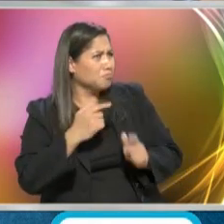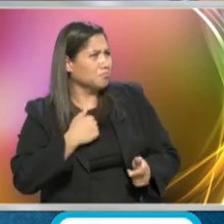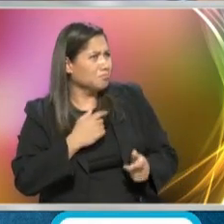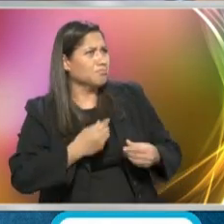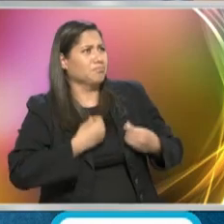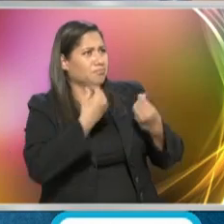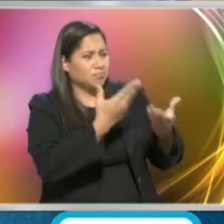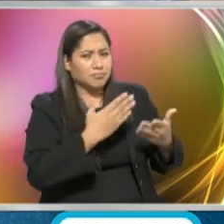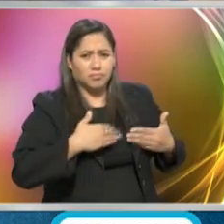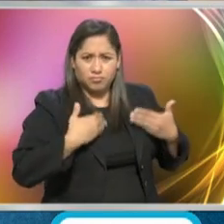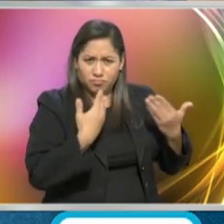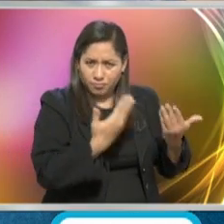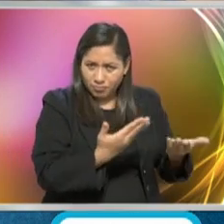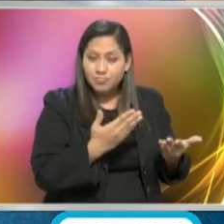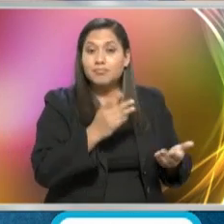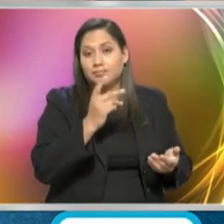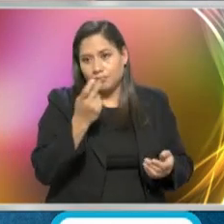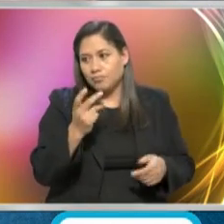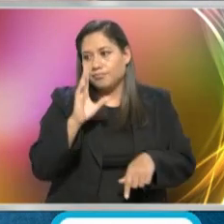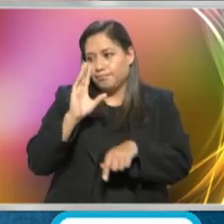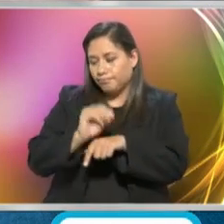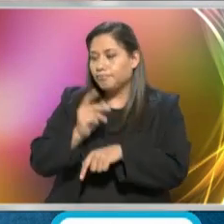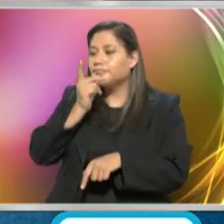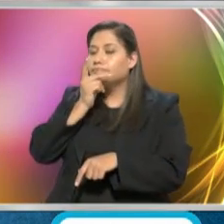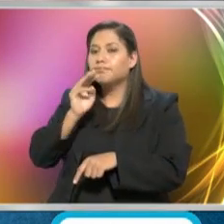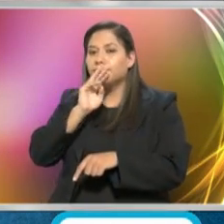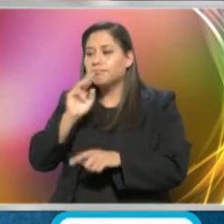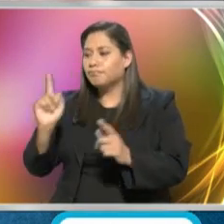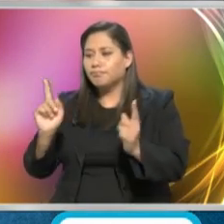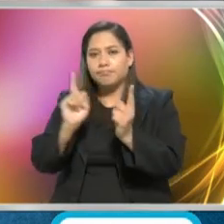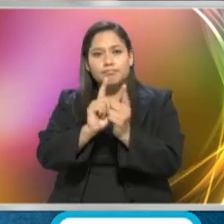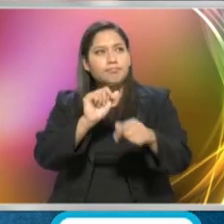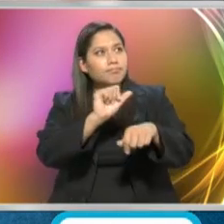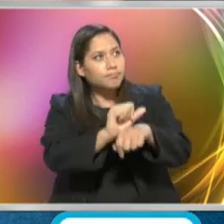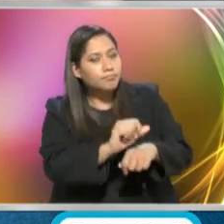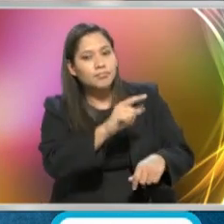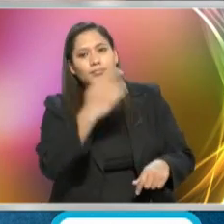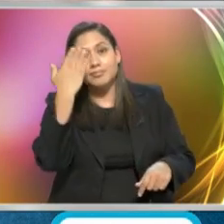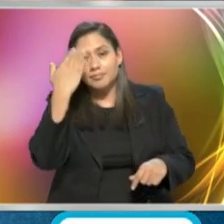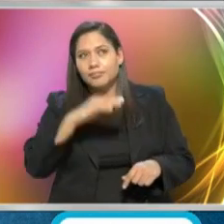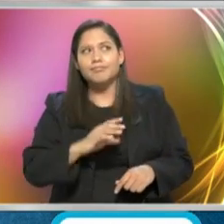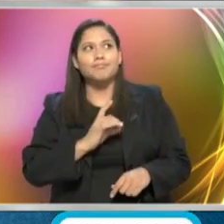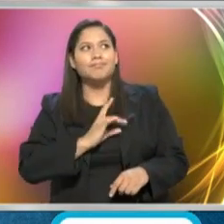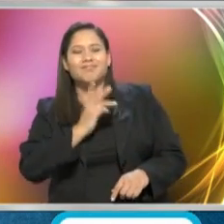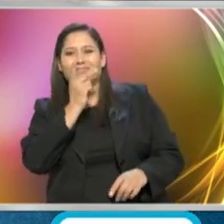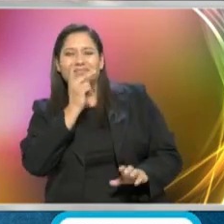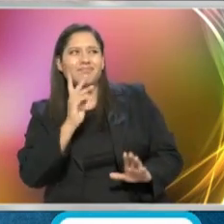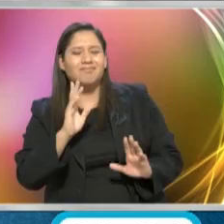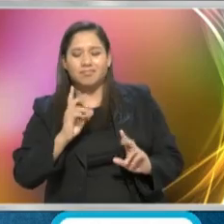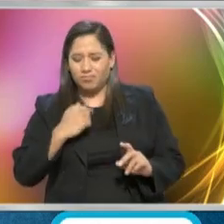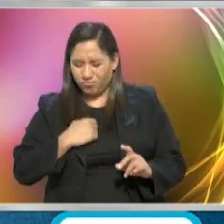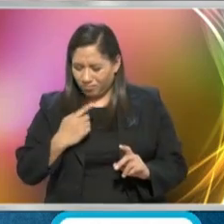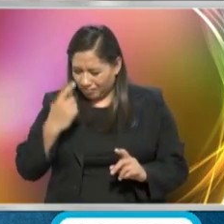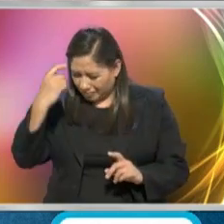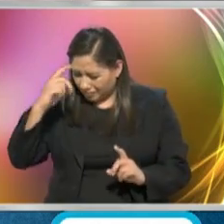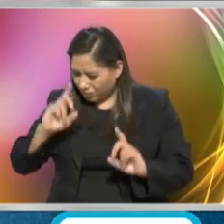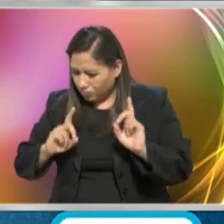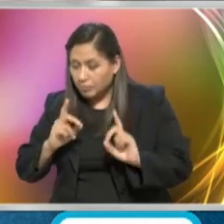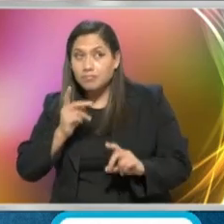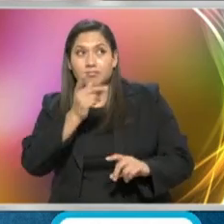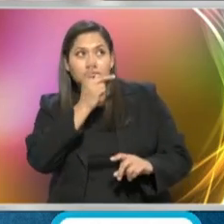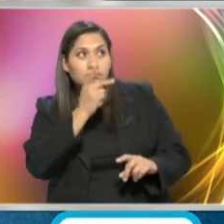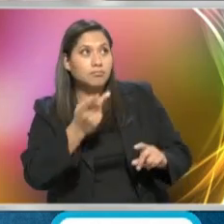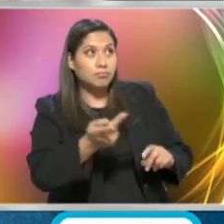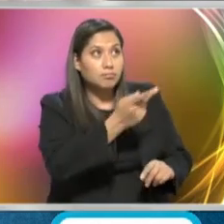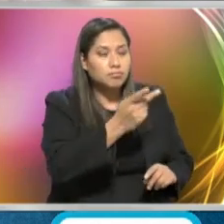niño también tener la confianza de acudir a su papá, porque también luego está este temor de que tengo esta duda, pero si se lo pregunto